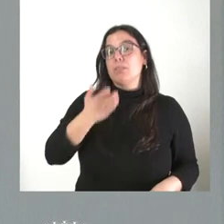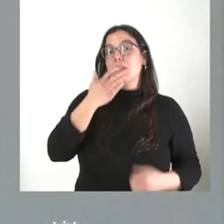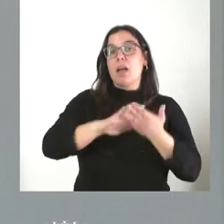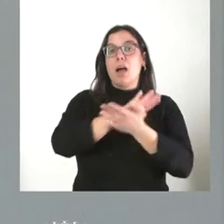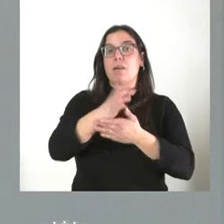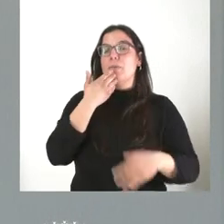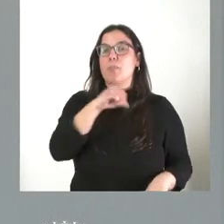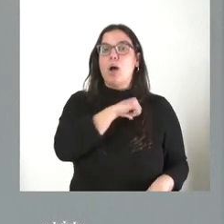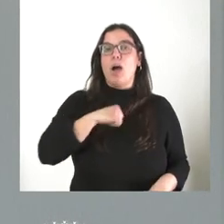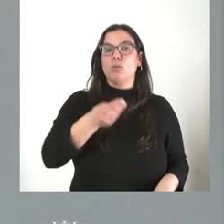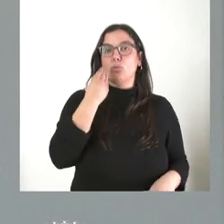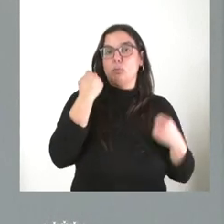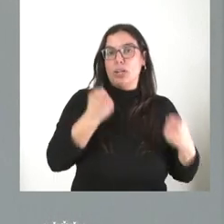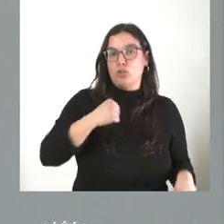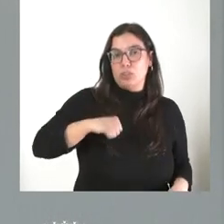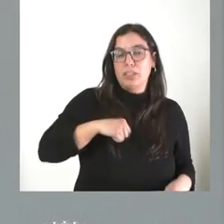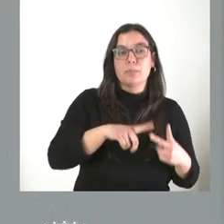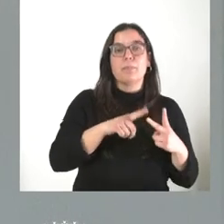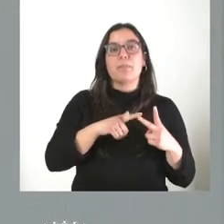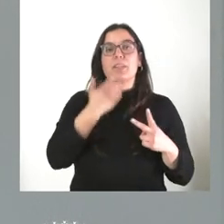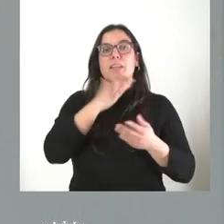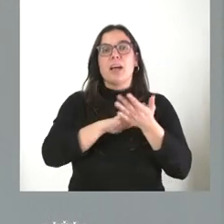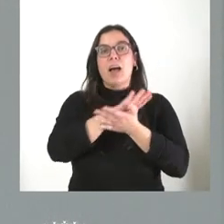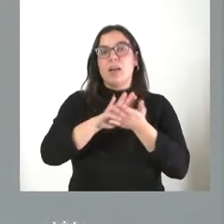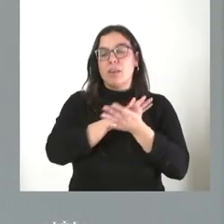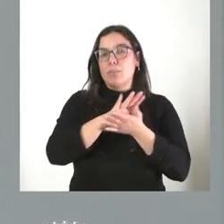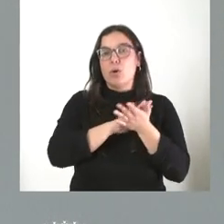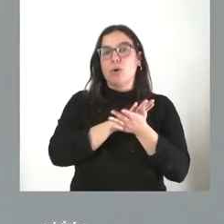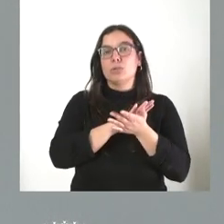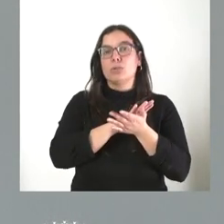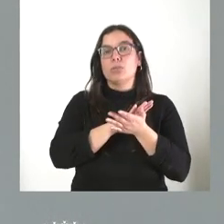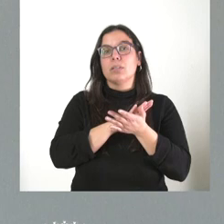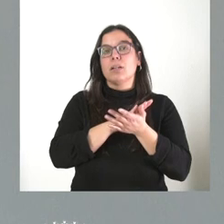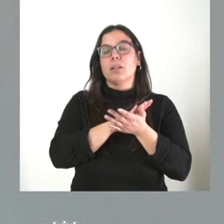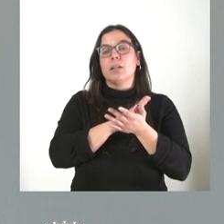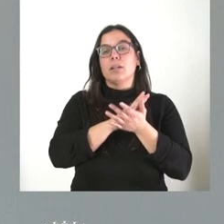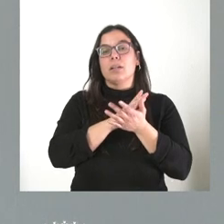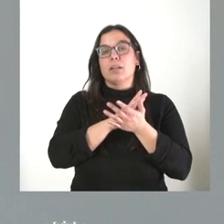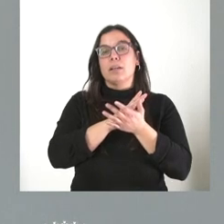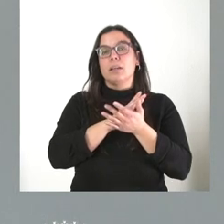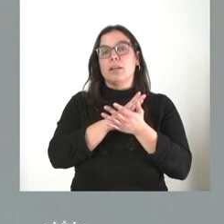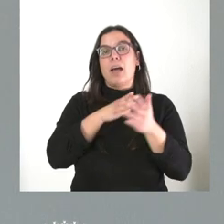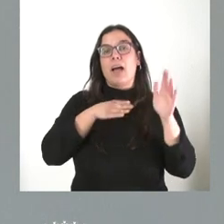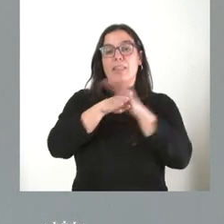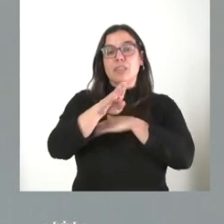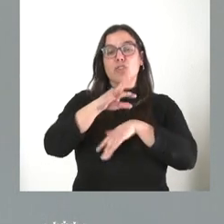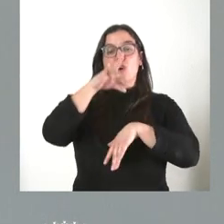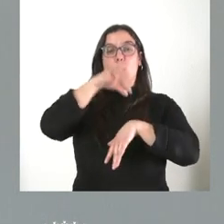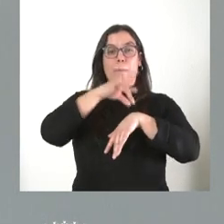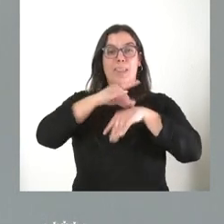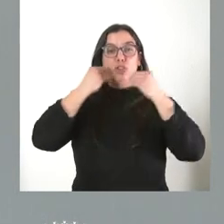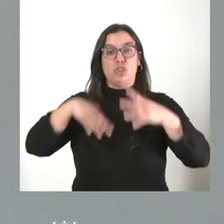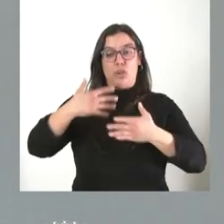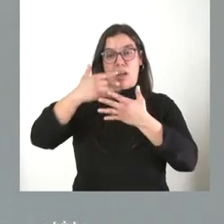autoconsumo energético en los hospitales cuando hablamos de la mejora del acceso a la historia clínica en las unidades